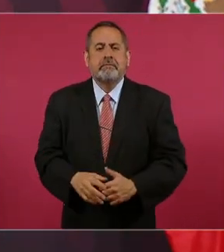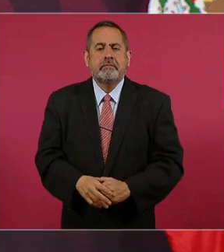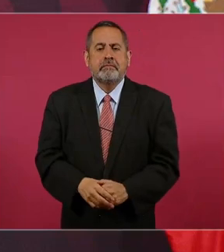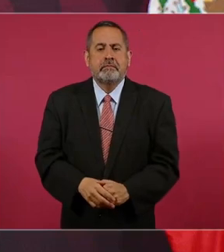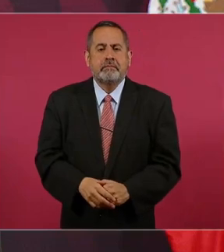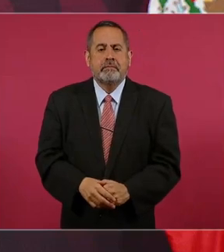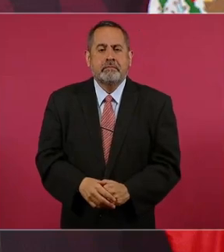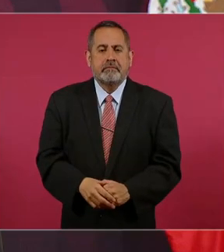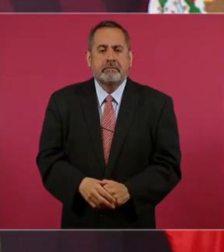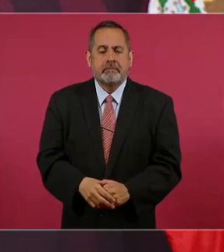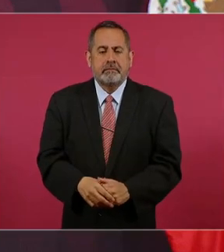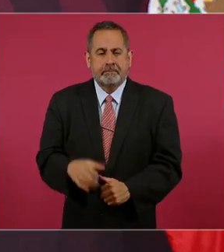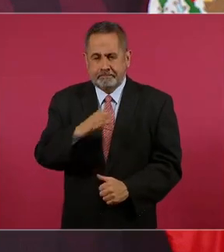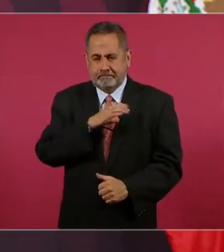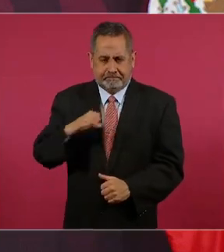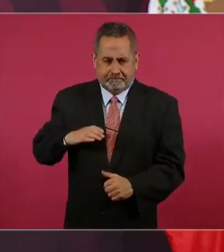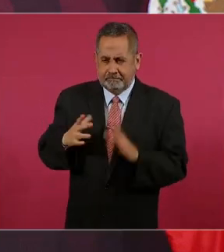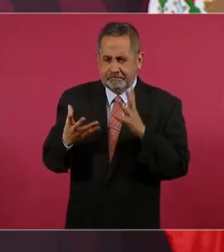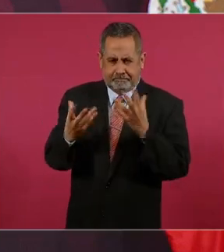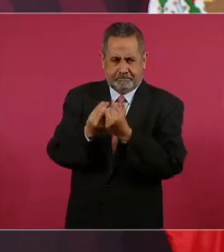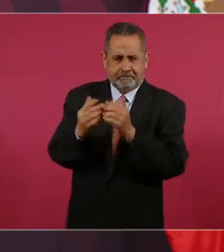o del cristianismo